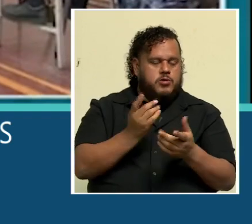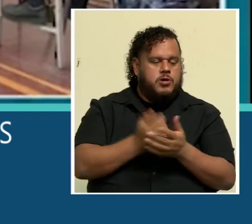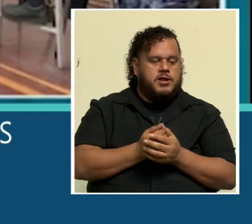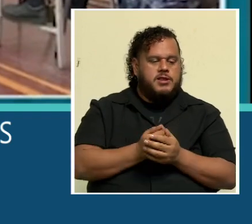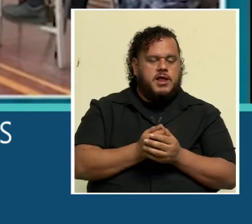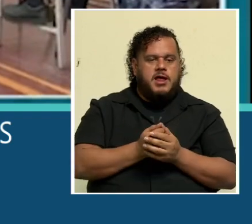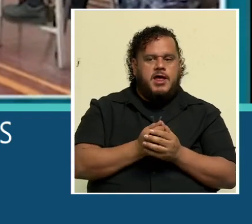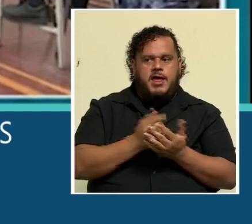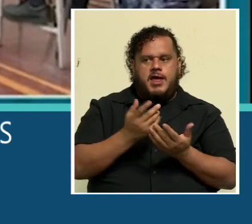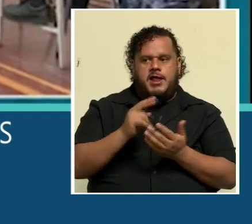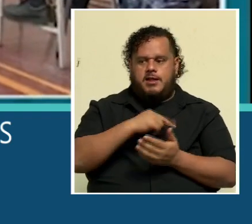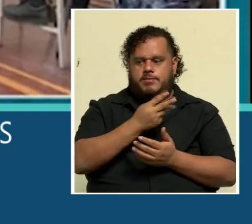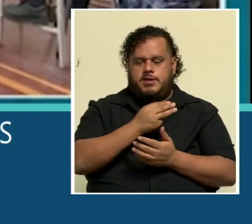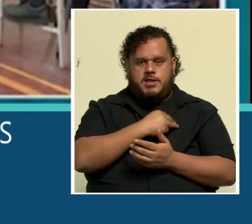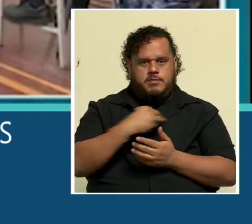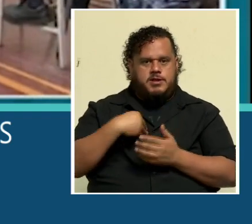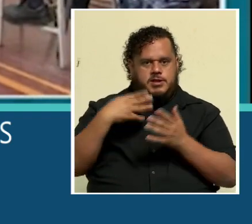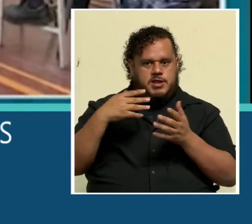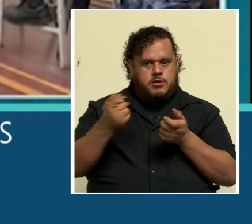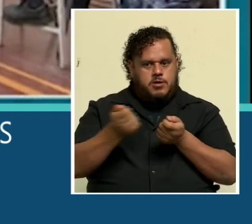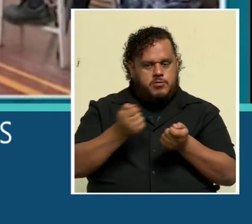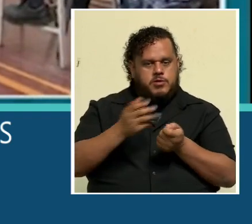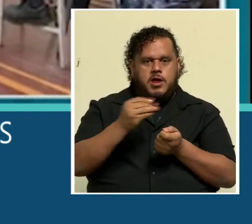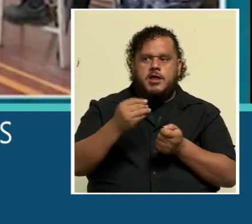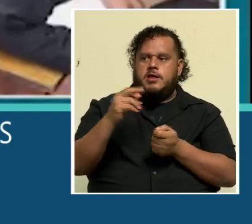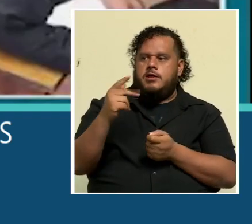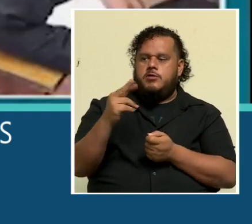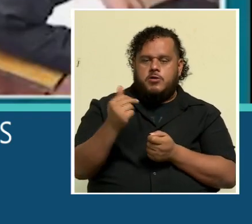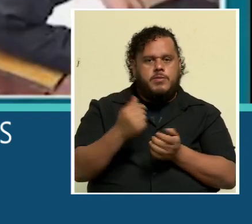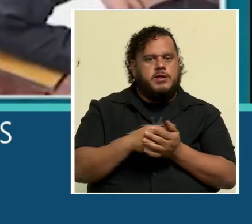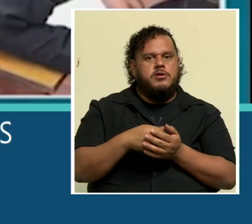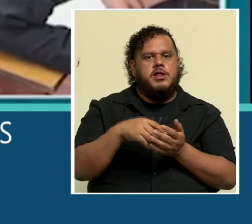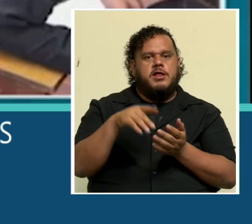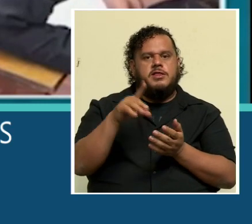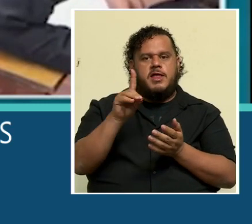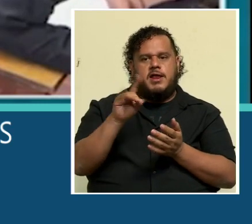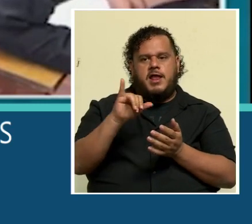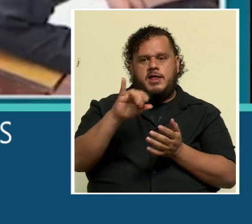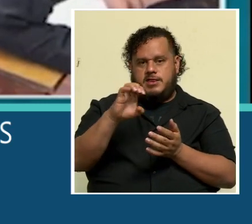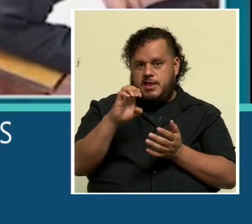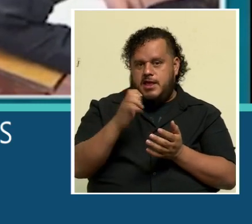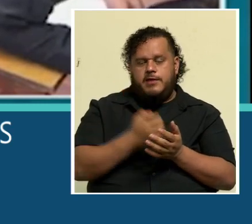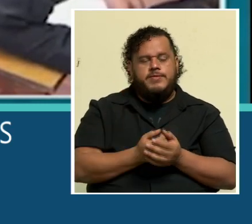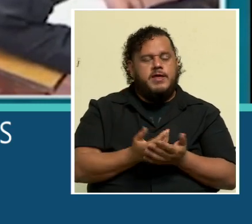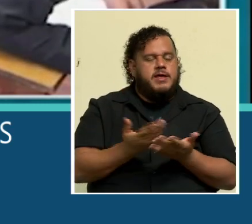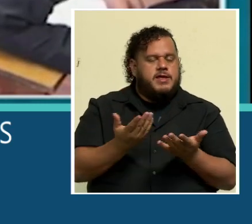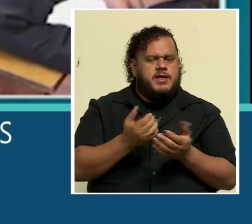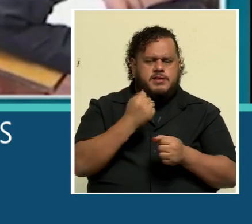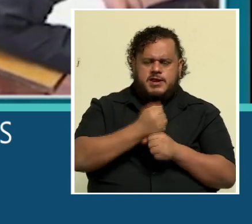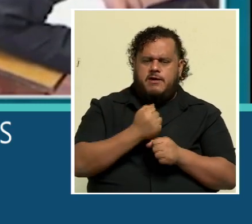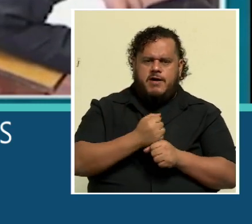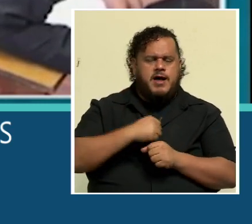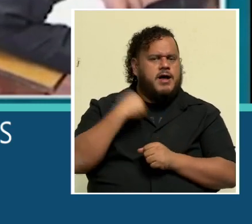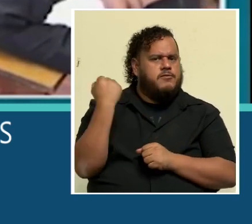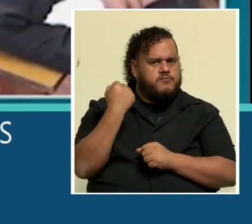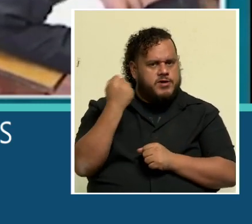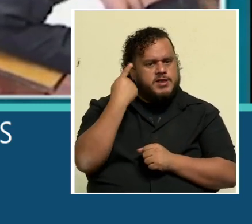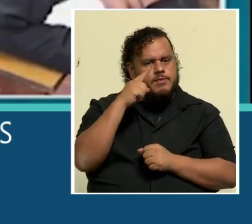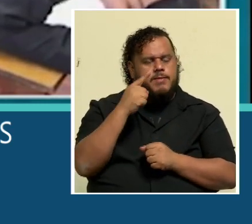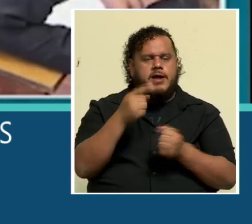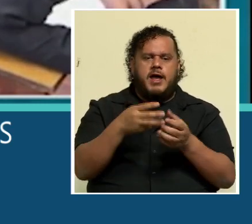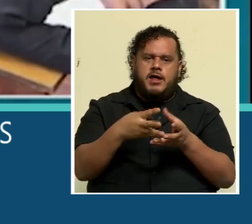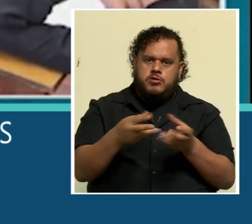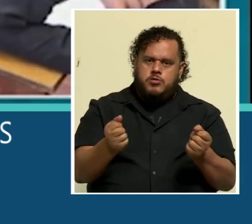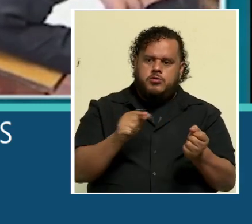el viceministerio administrativo y los compañeros de la Dirección de Infraestructura trabajan a toda máquina para poder solventar